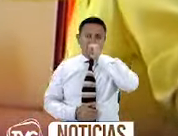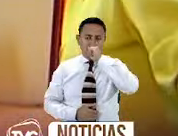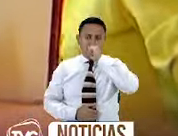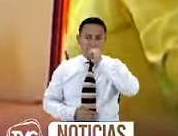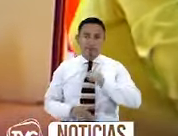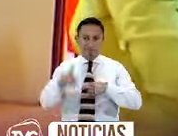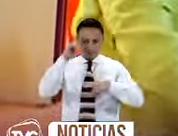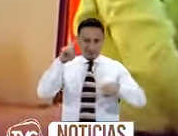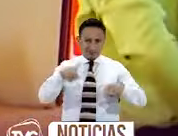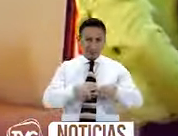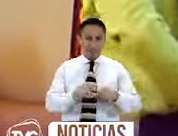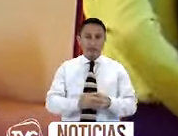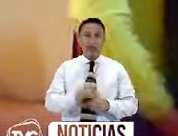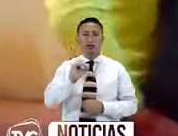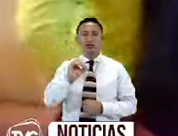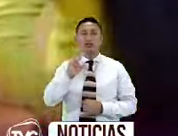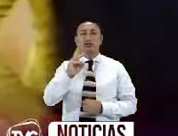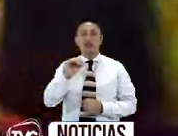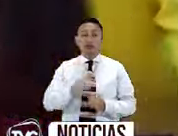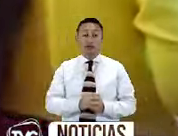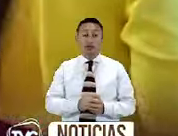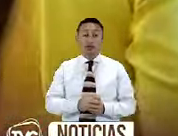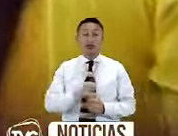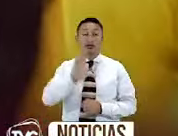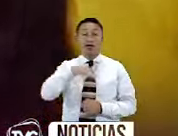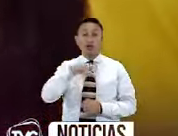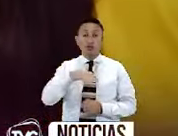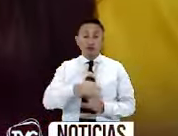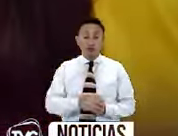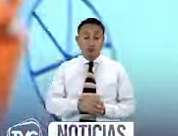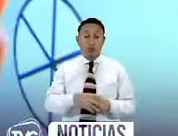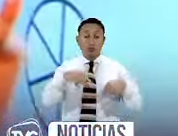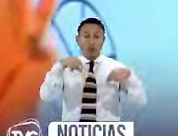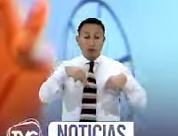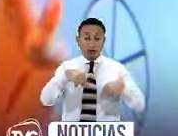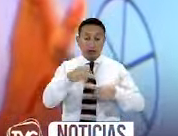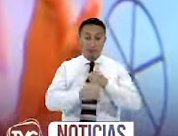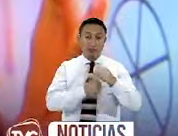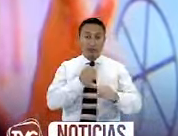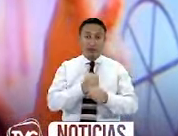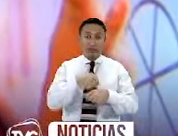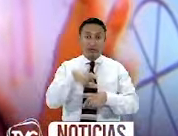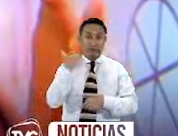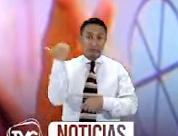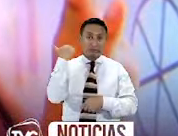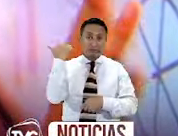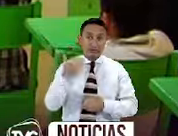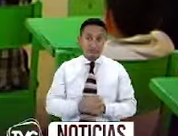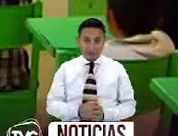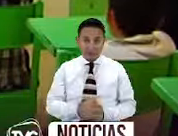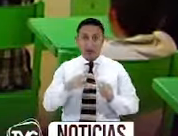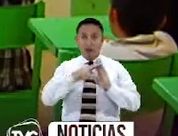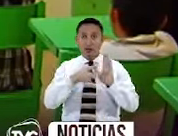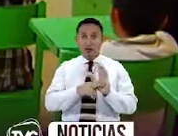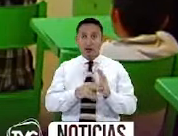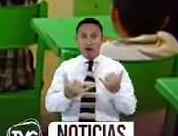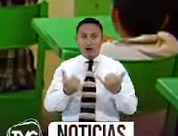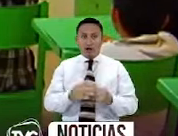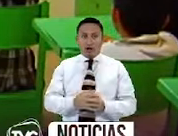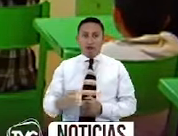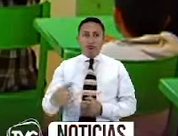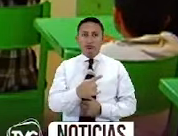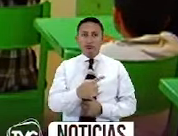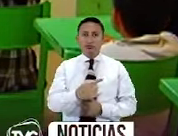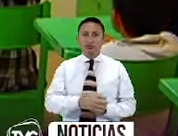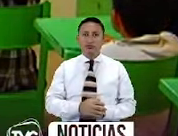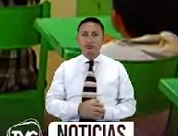un alumno desde segundo a séptimo de básica podía perder un periodo escolar por calificaciones. Ahora su promoción estaría sujeta a una junta